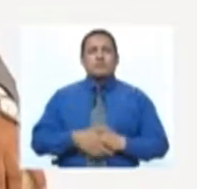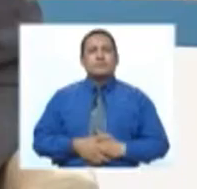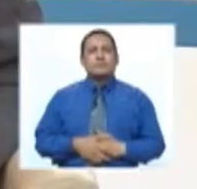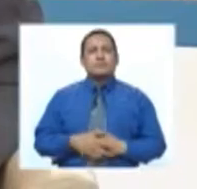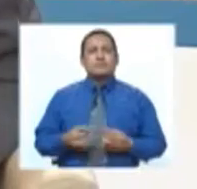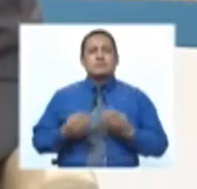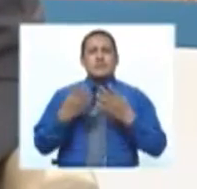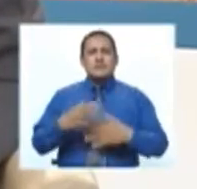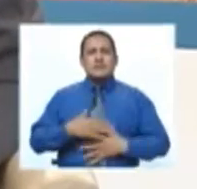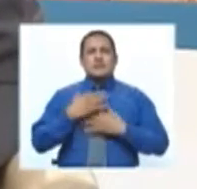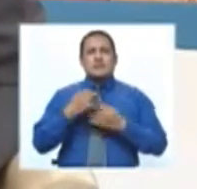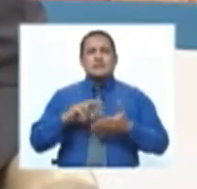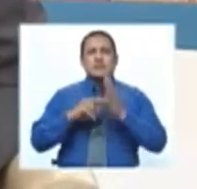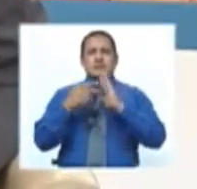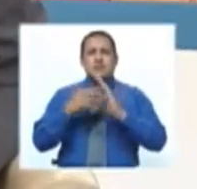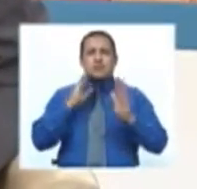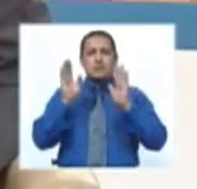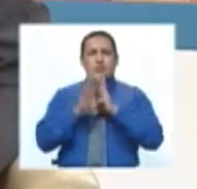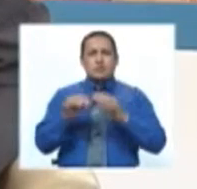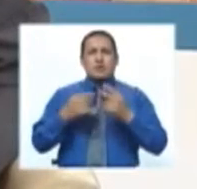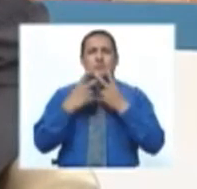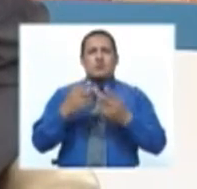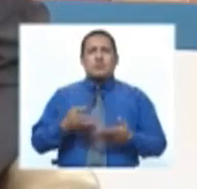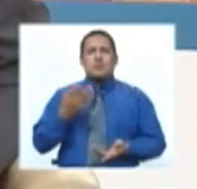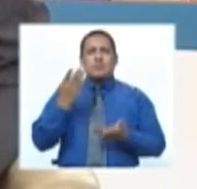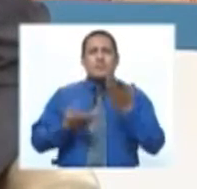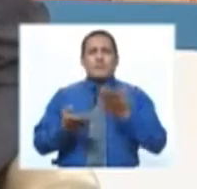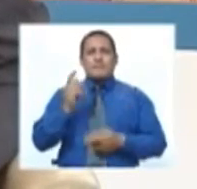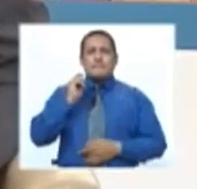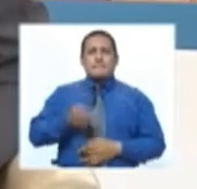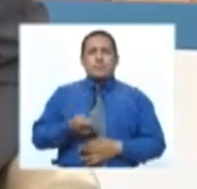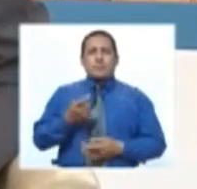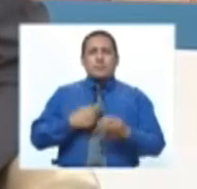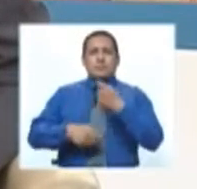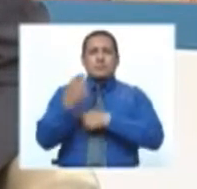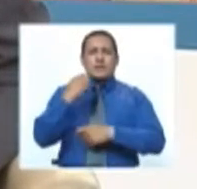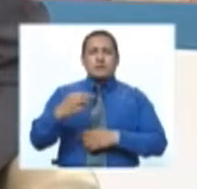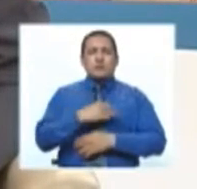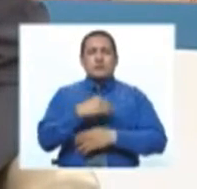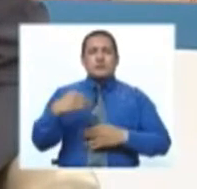Qué interesante. Significa entonces que puede haber un remate en el cual un ministerio